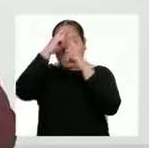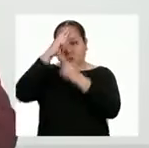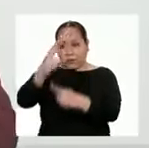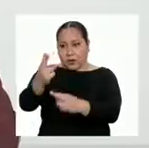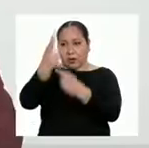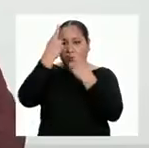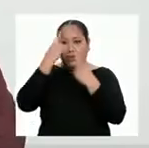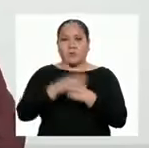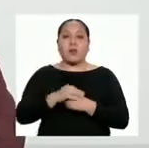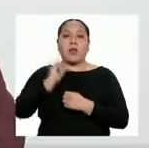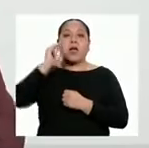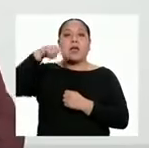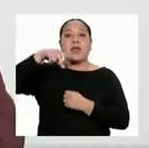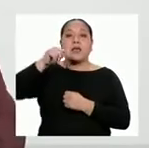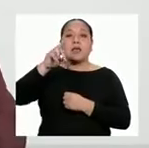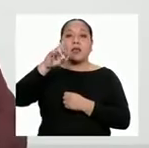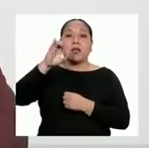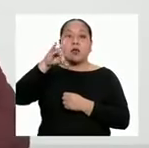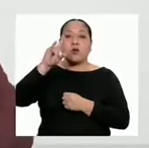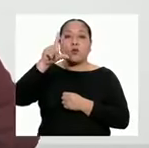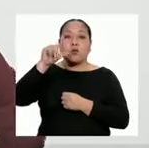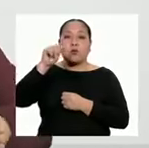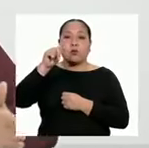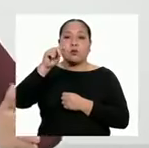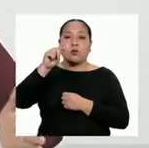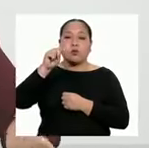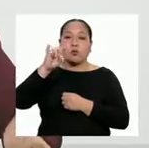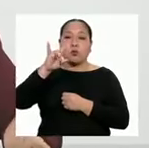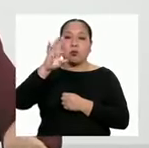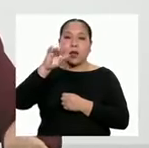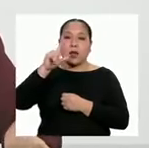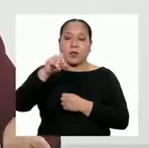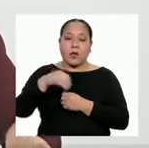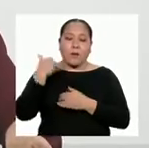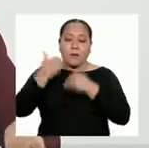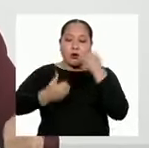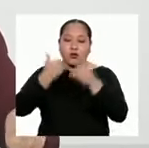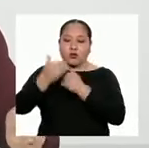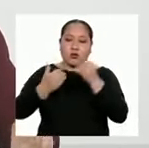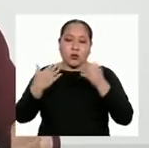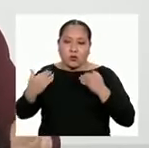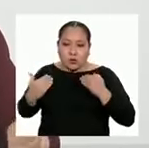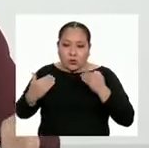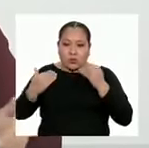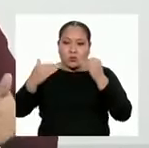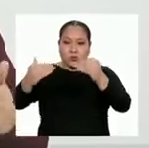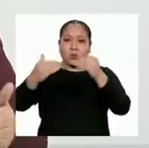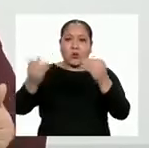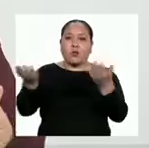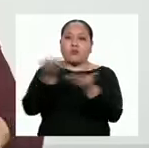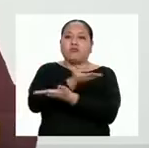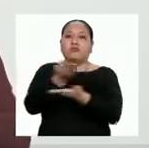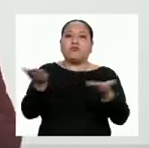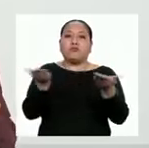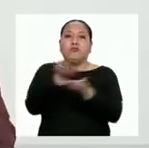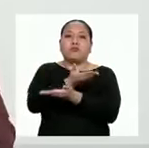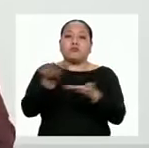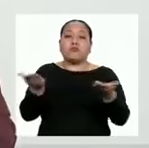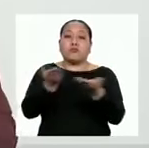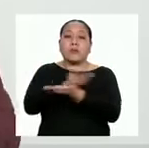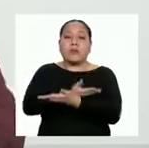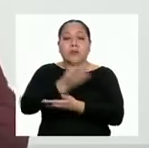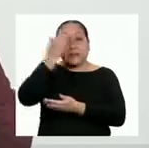La interculturalidad es un proceso horizontal de intercambio de saberes, códigos